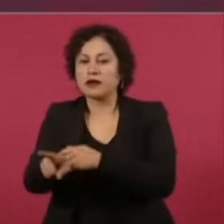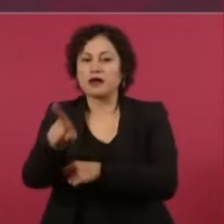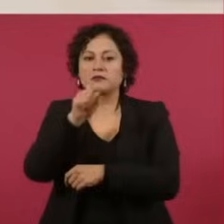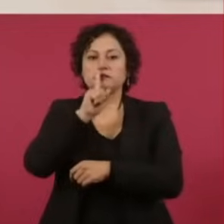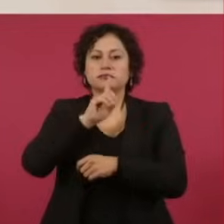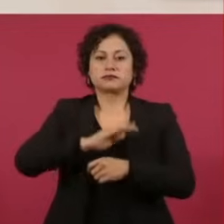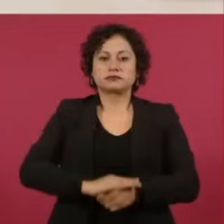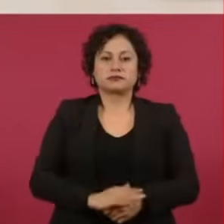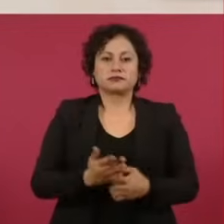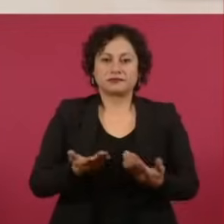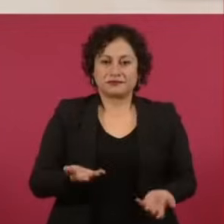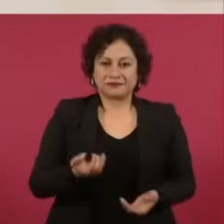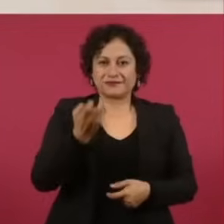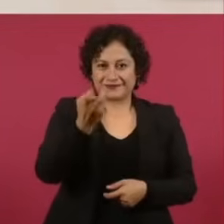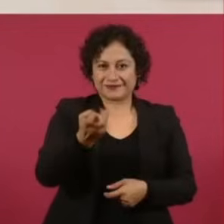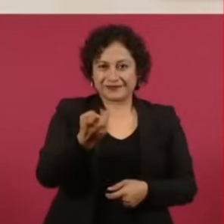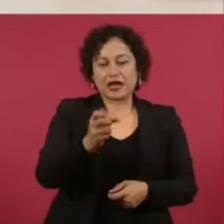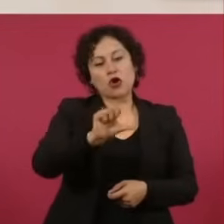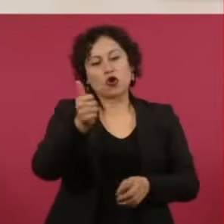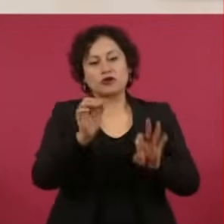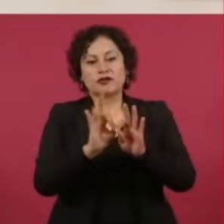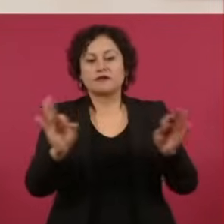también plata o plomo.